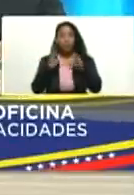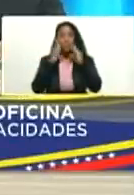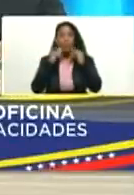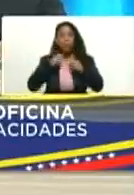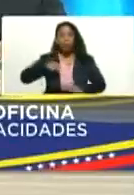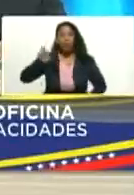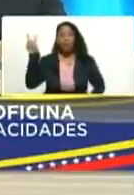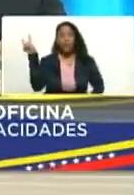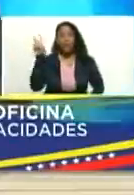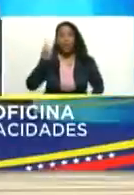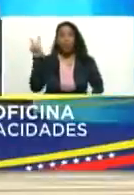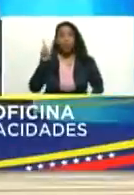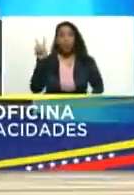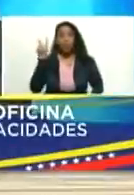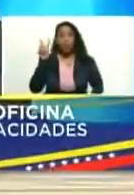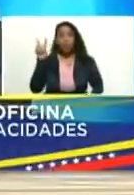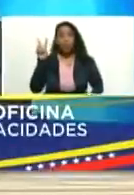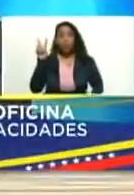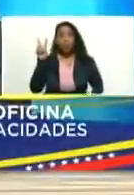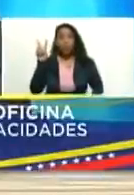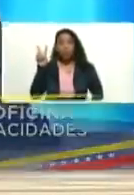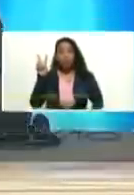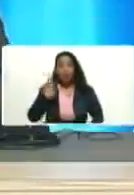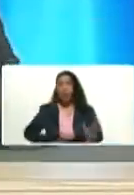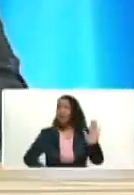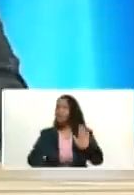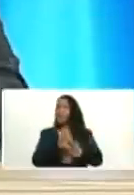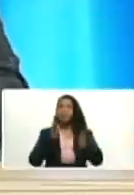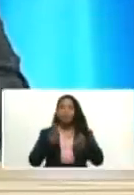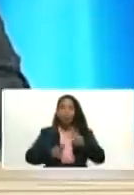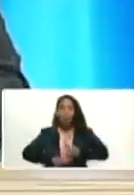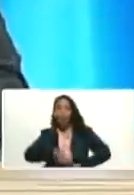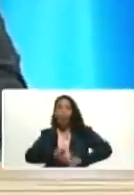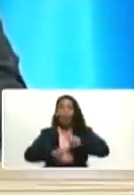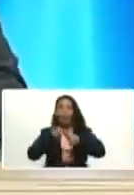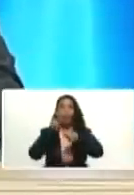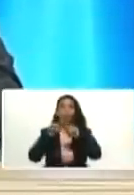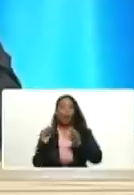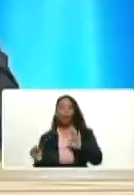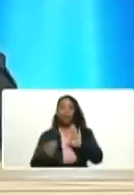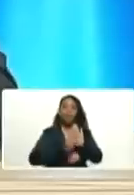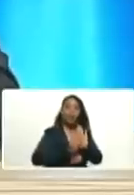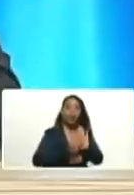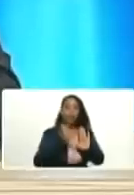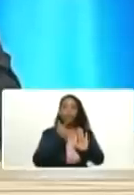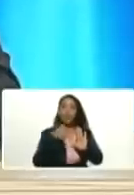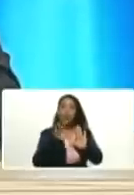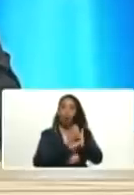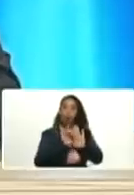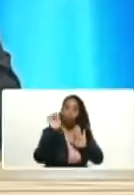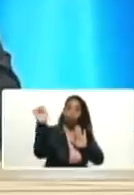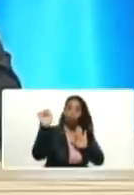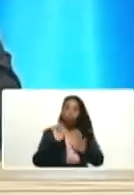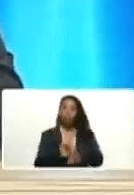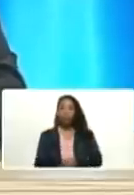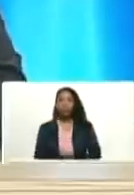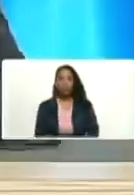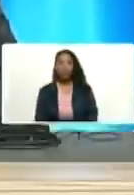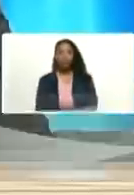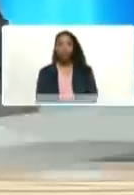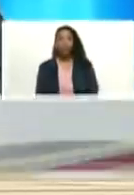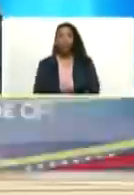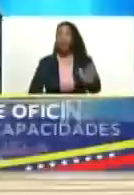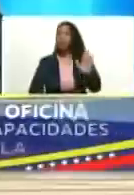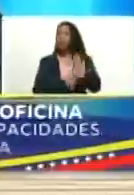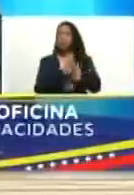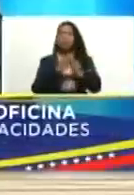Venezuela en el desarrollo y construcción, como lo establece nuestra Constitución, el